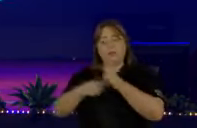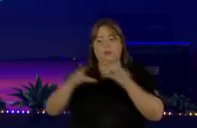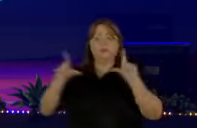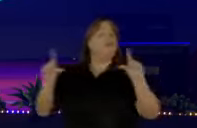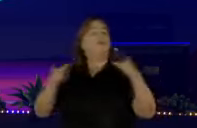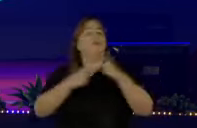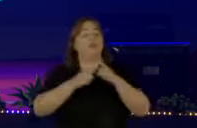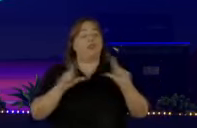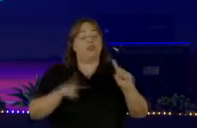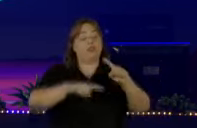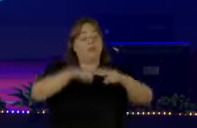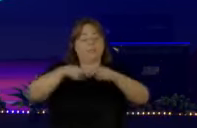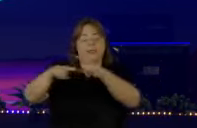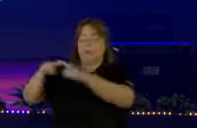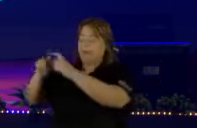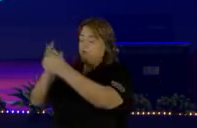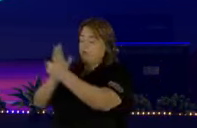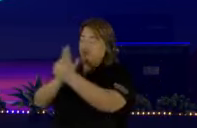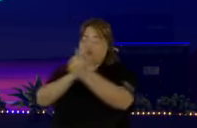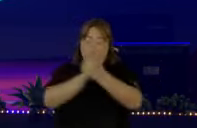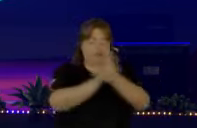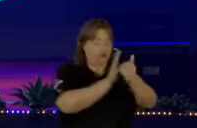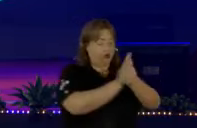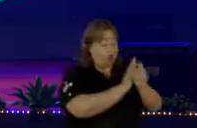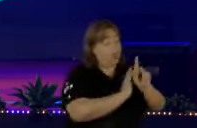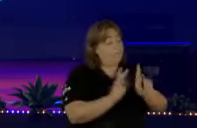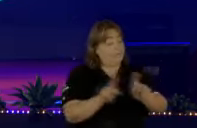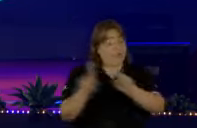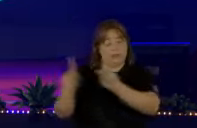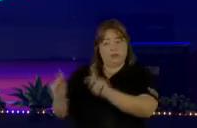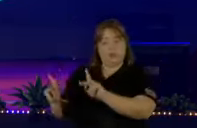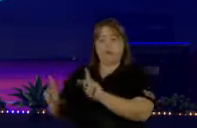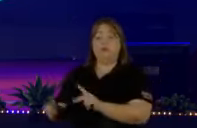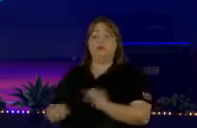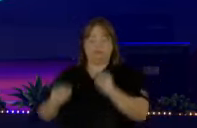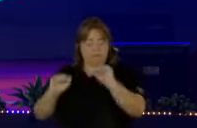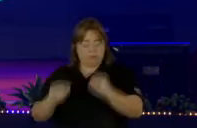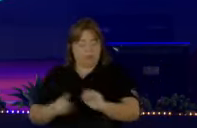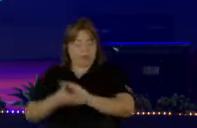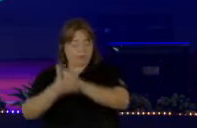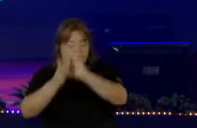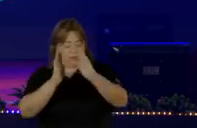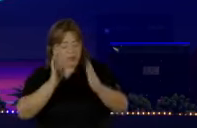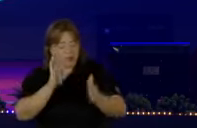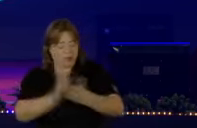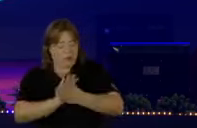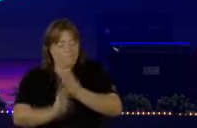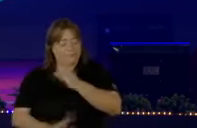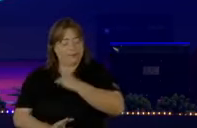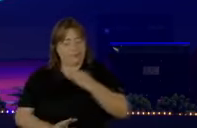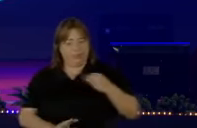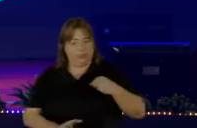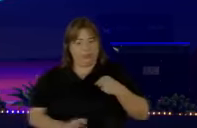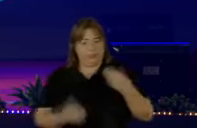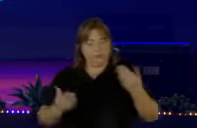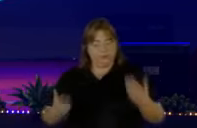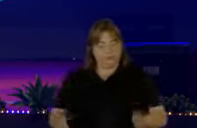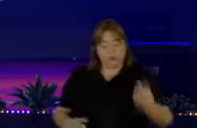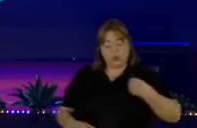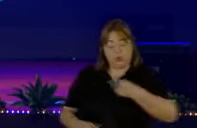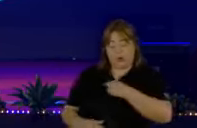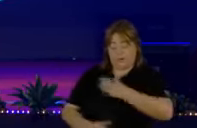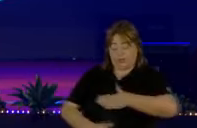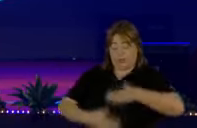los dones y los talentos que Dios ha depositado en usted, usted puede hacer de esta su casa. Aquí se reúne la gente más linda, más feliz,